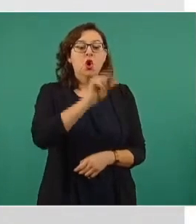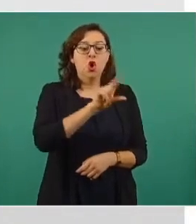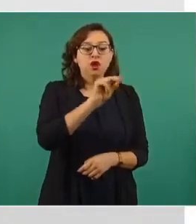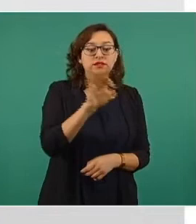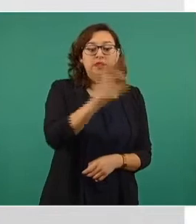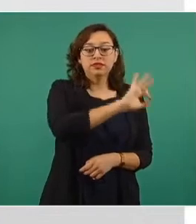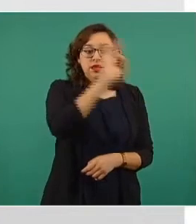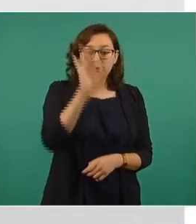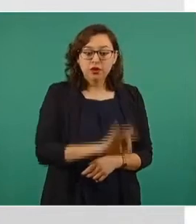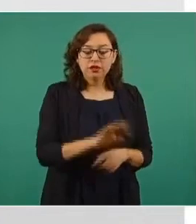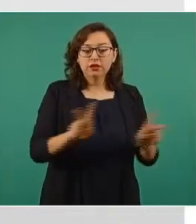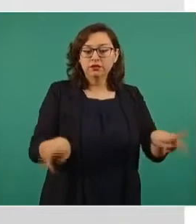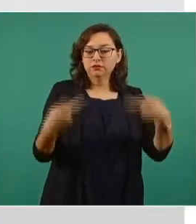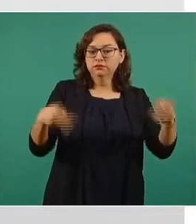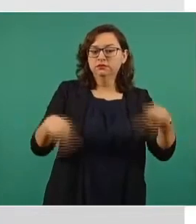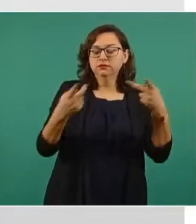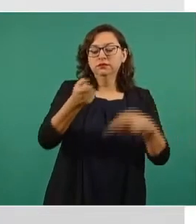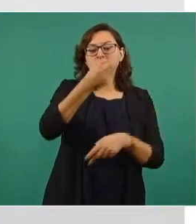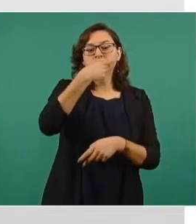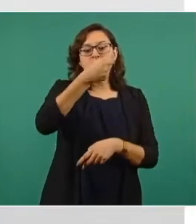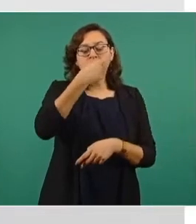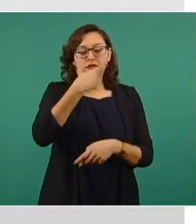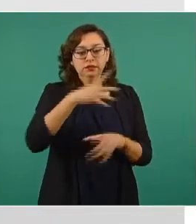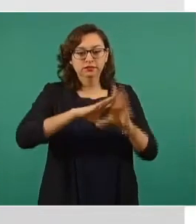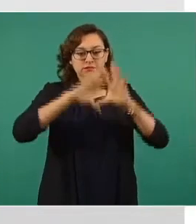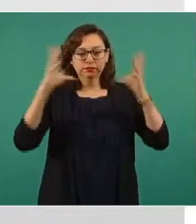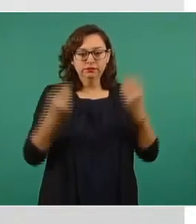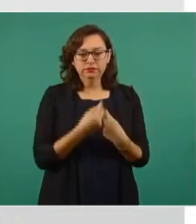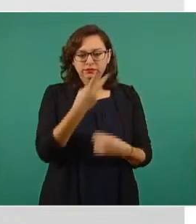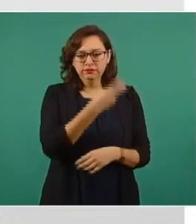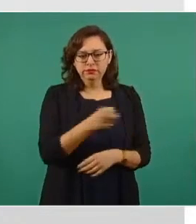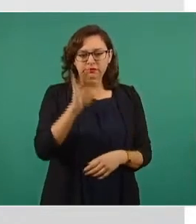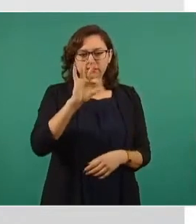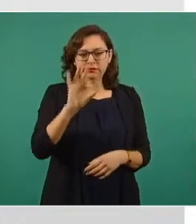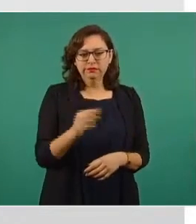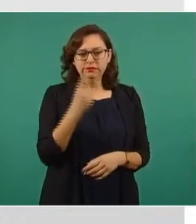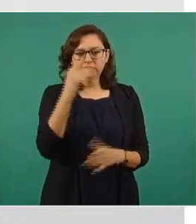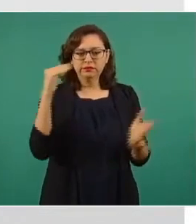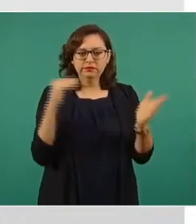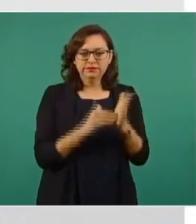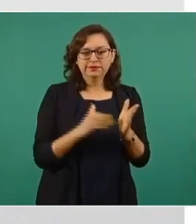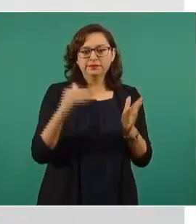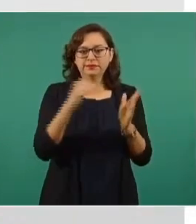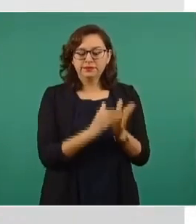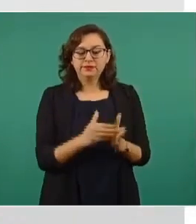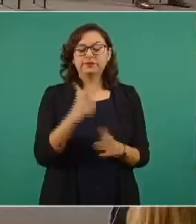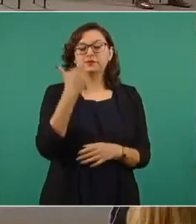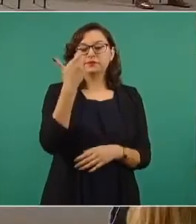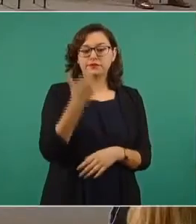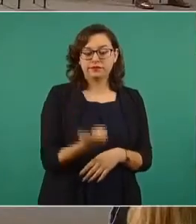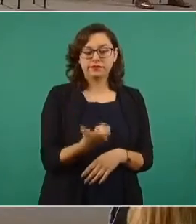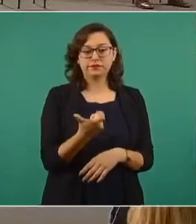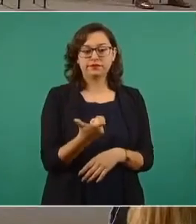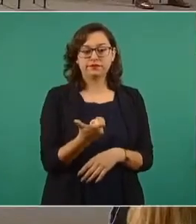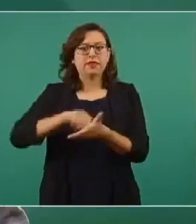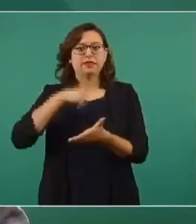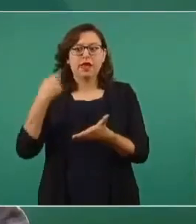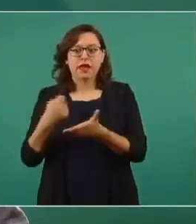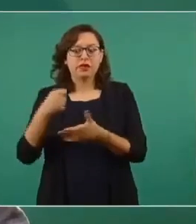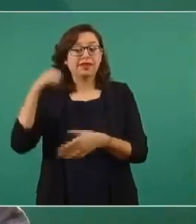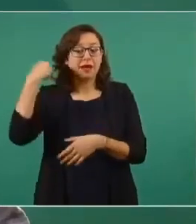79.6% del gasto en medicamentos, un total de 241,000 millones de pesos en 10